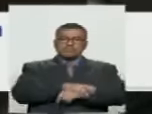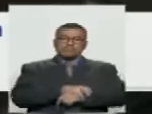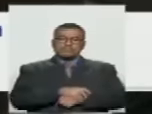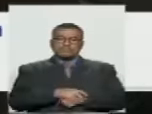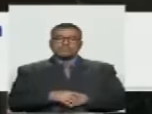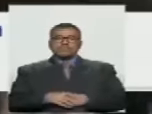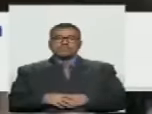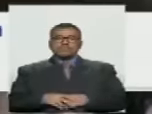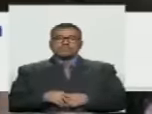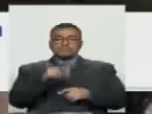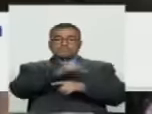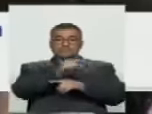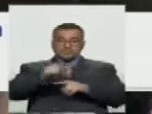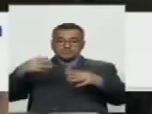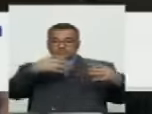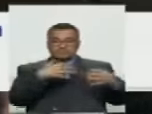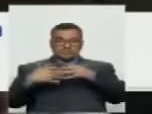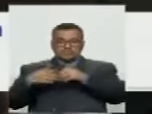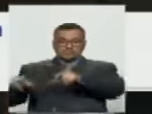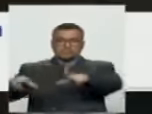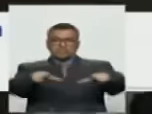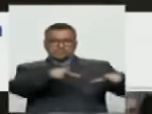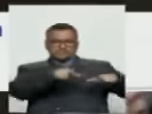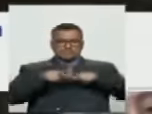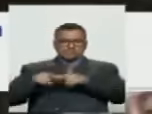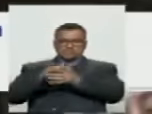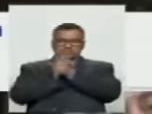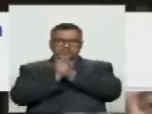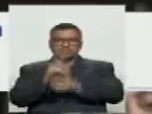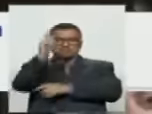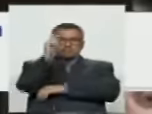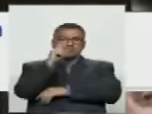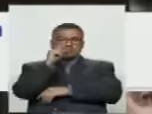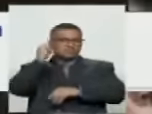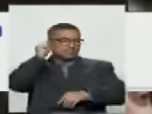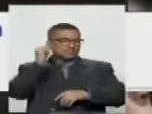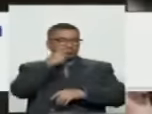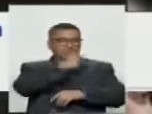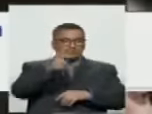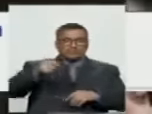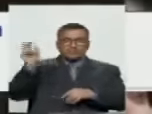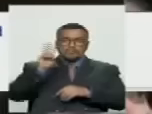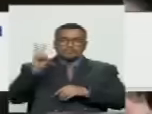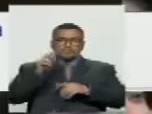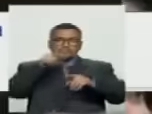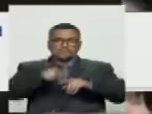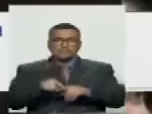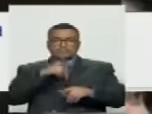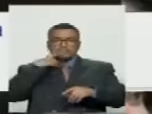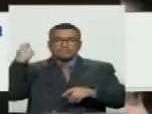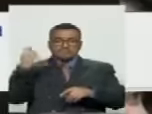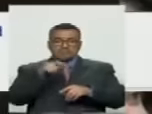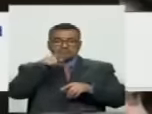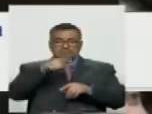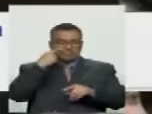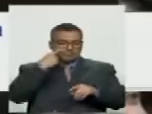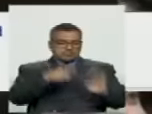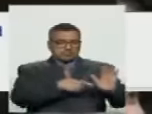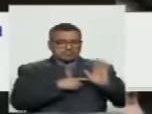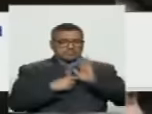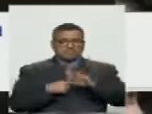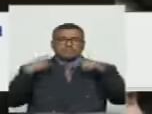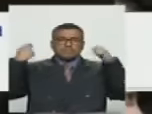Y la agenda de guerra desde las plataformas, colegas parlamentarios y pueblo venezolano, Fue tan grosera su evidencia que